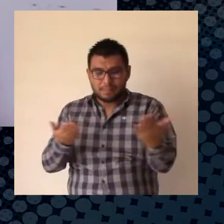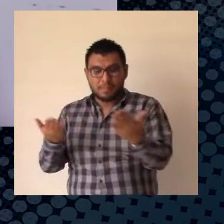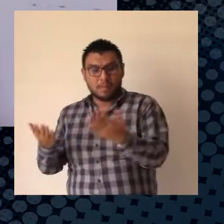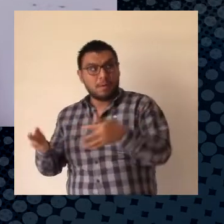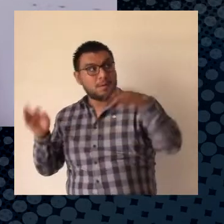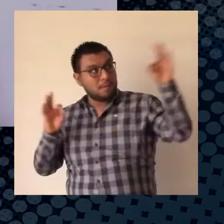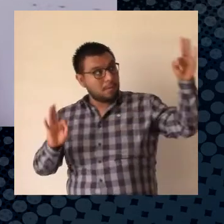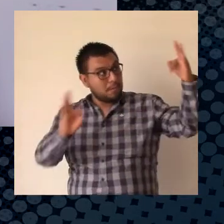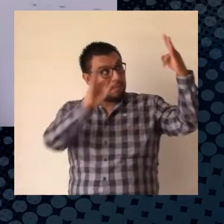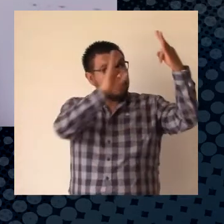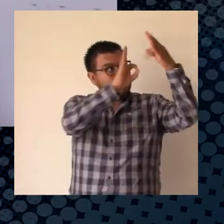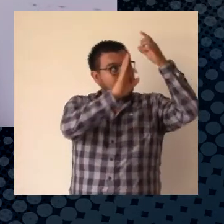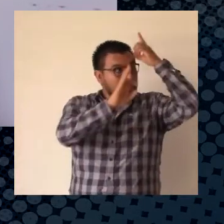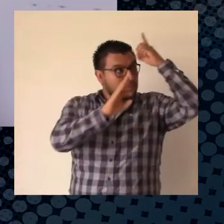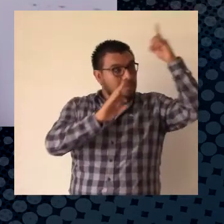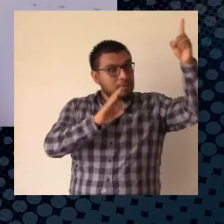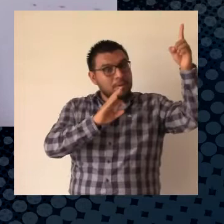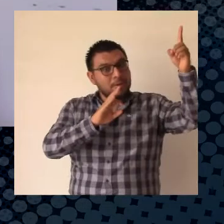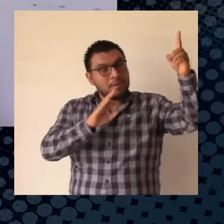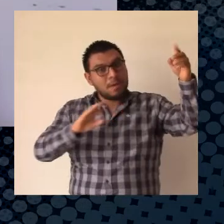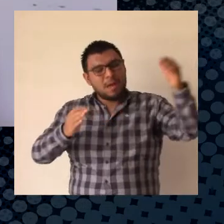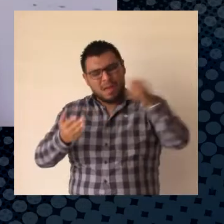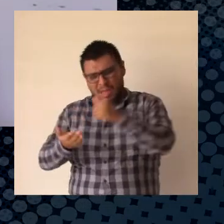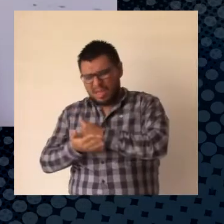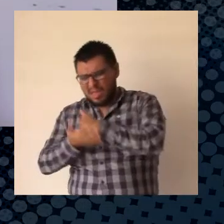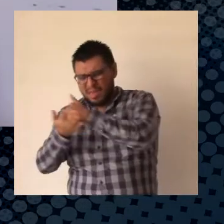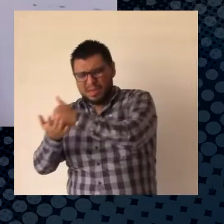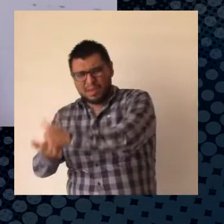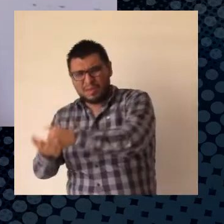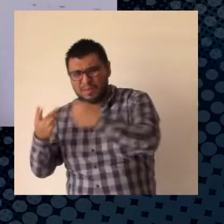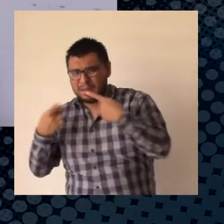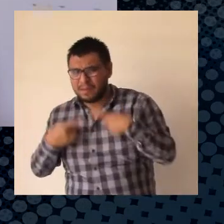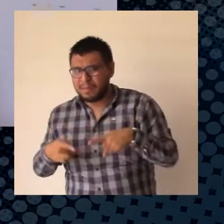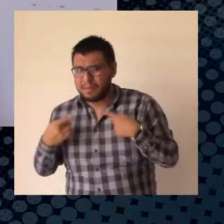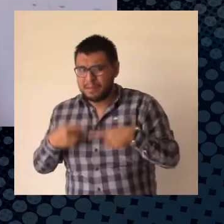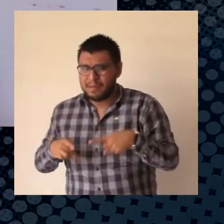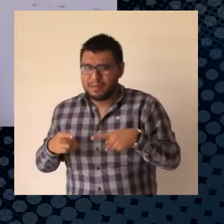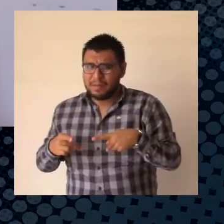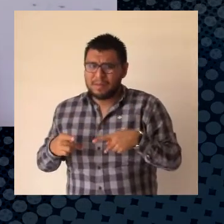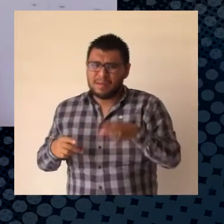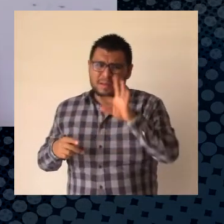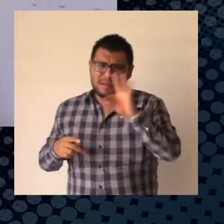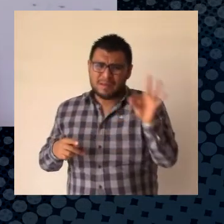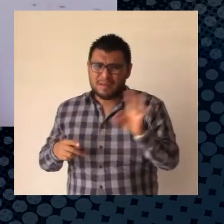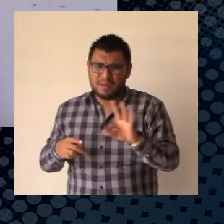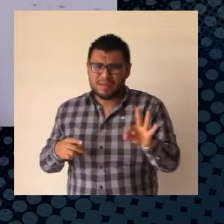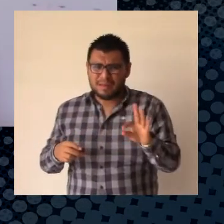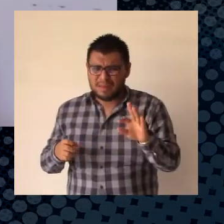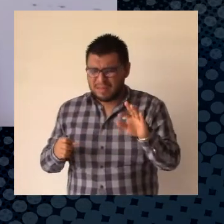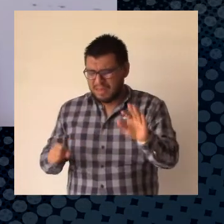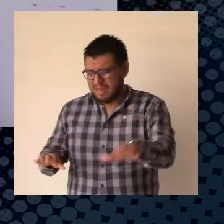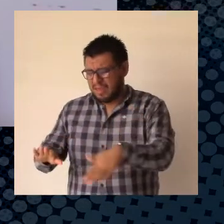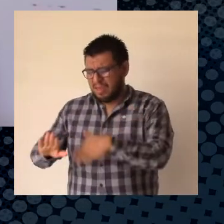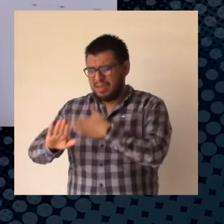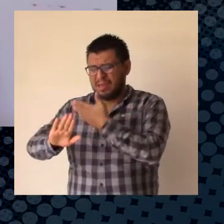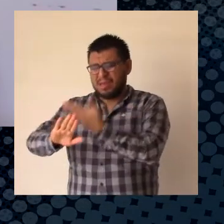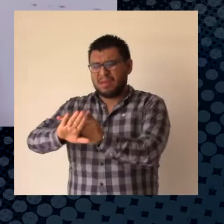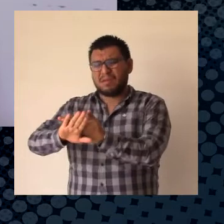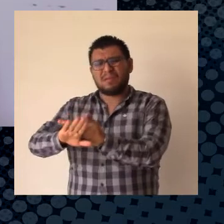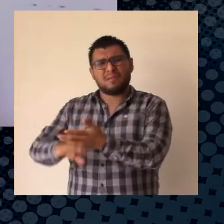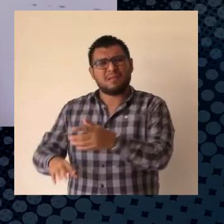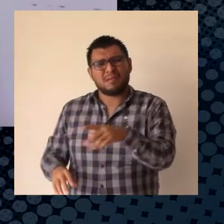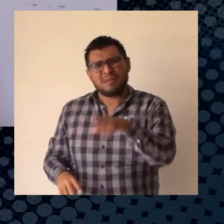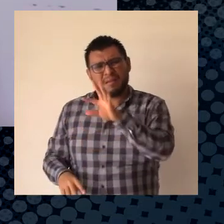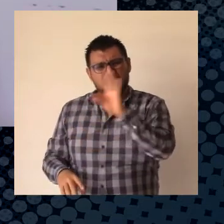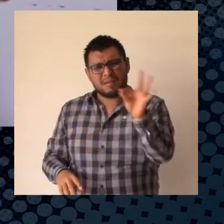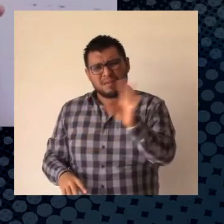Dios. Vea usted la necesidad que este individuo tiene. Quizá está opuesto totalmente. Quizá su